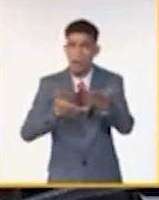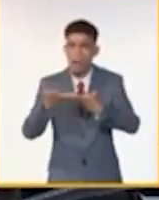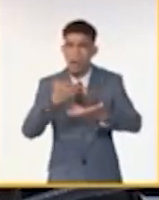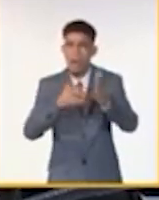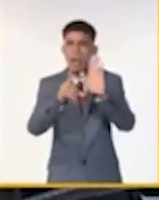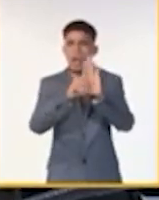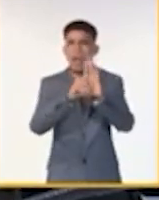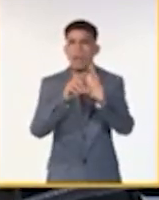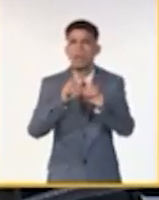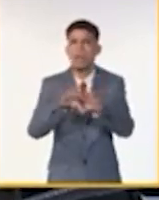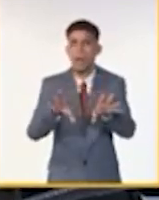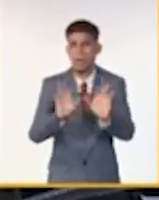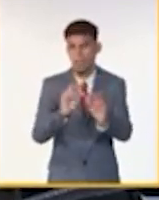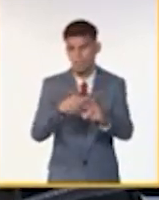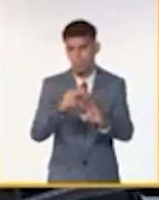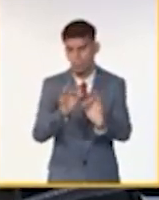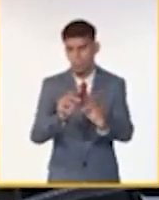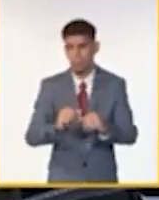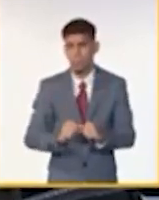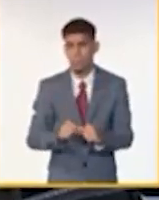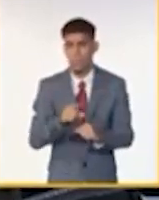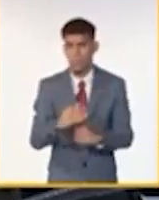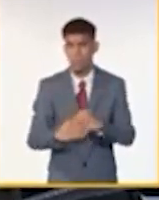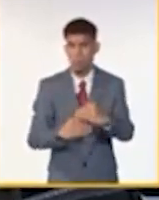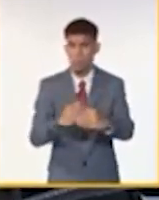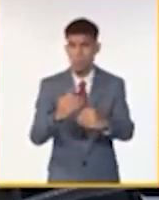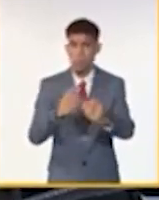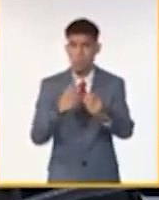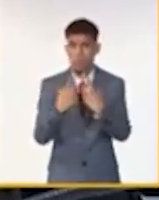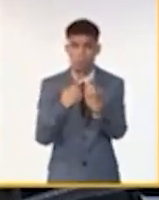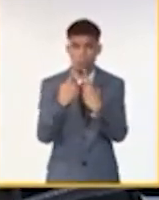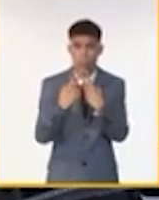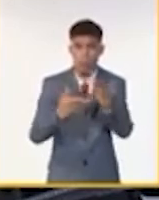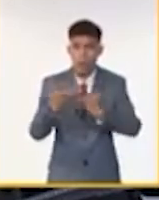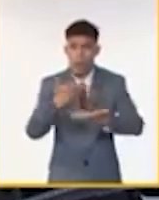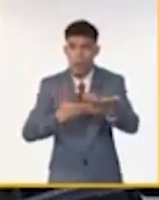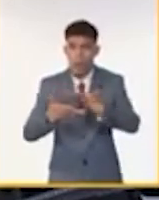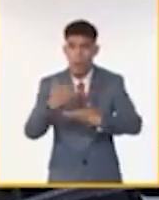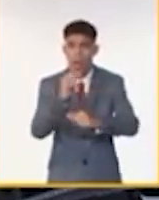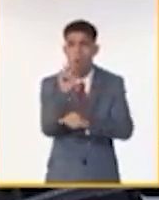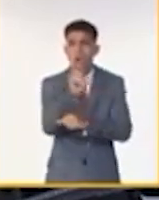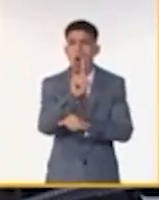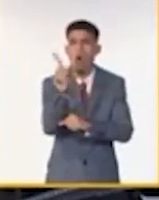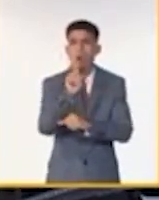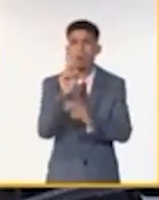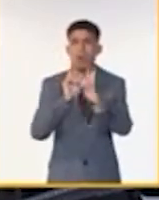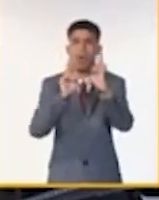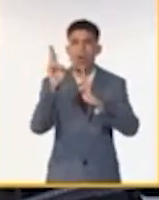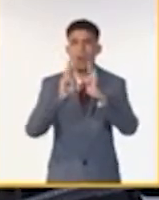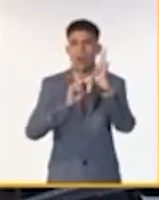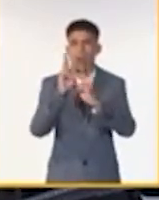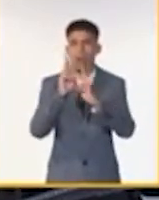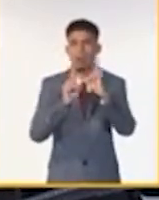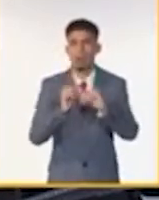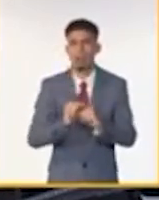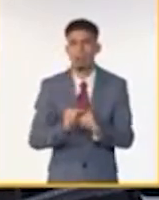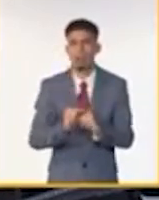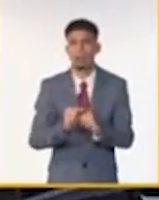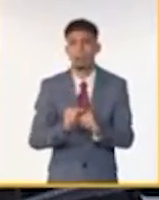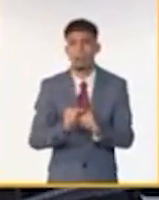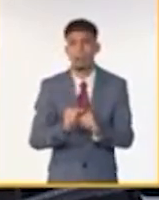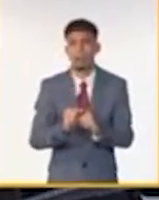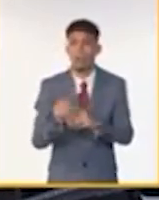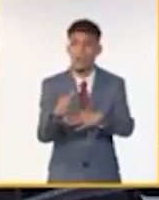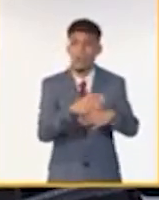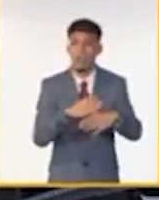transparencia en ese proceso de discusión se formularon 11 intervenciones de distintos